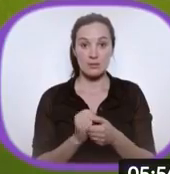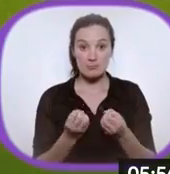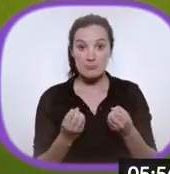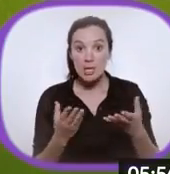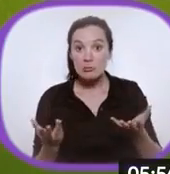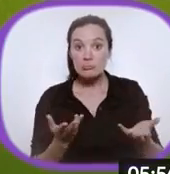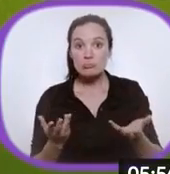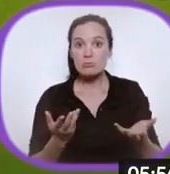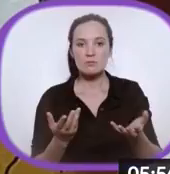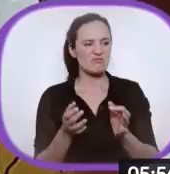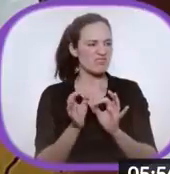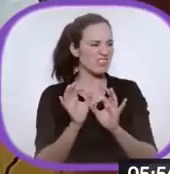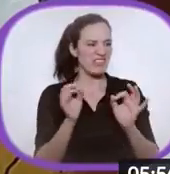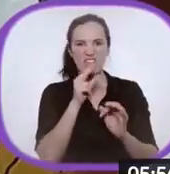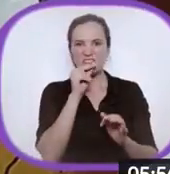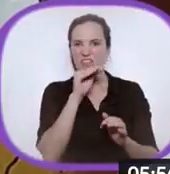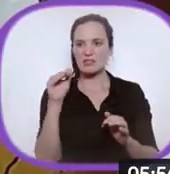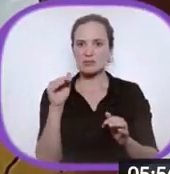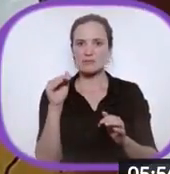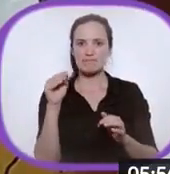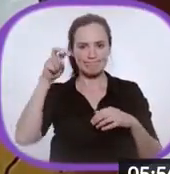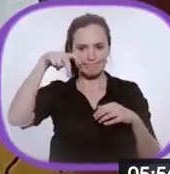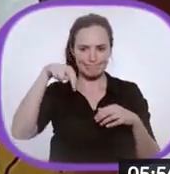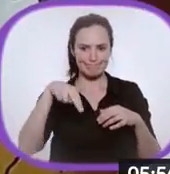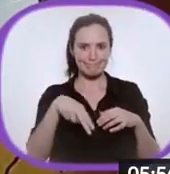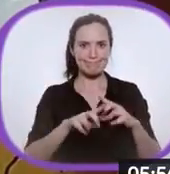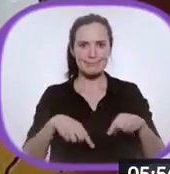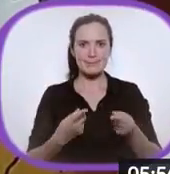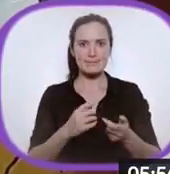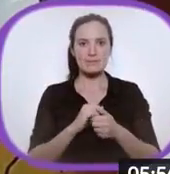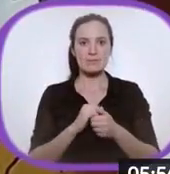¿Y bien? ¡Nada! ¡Voy a bajar!